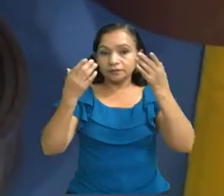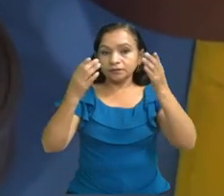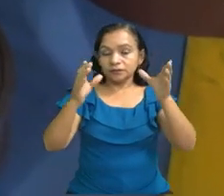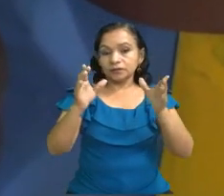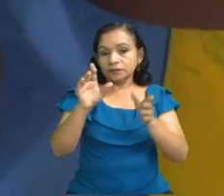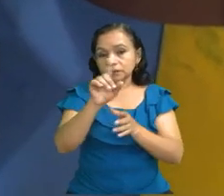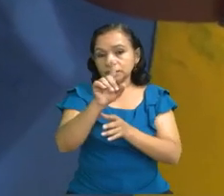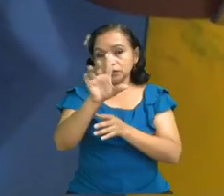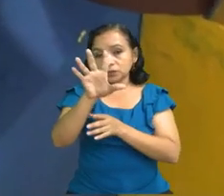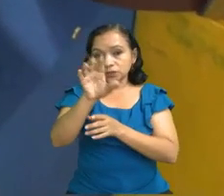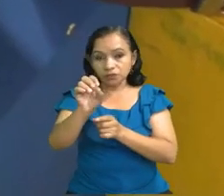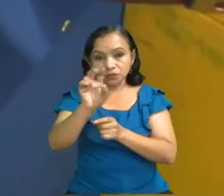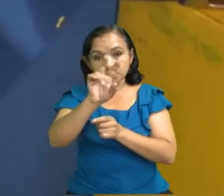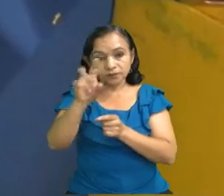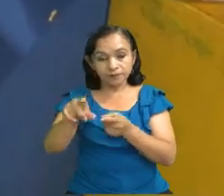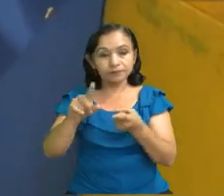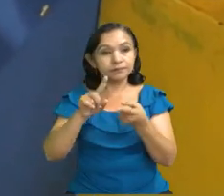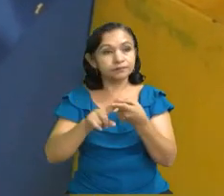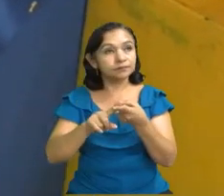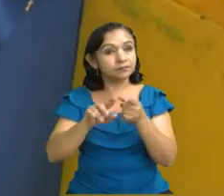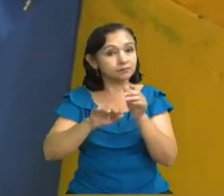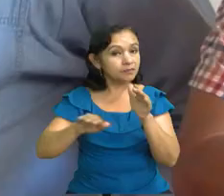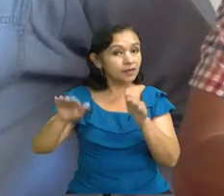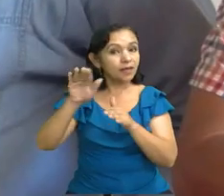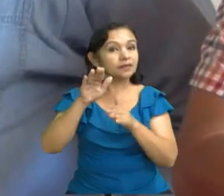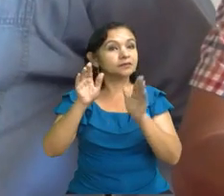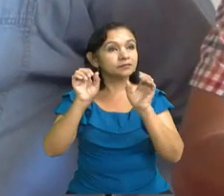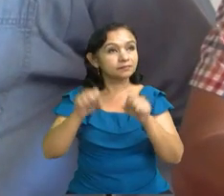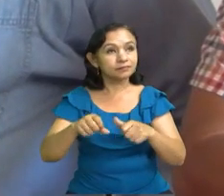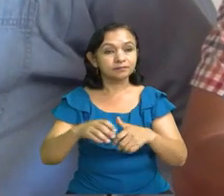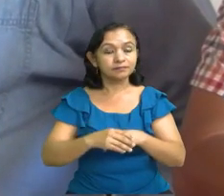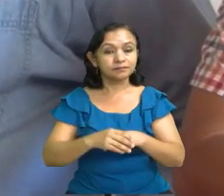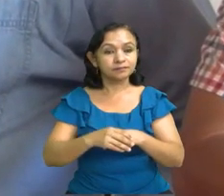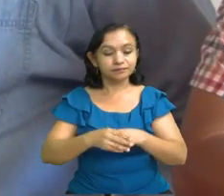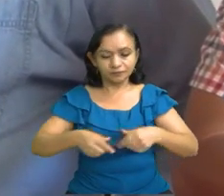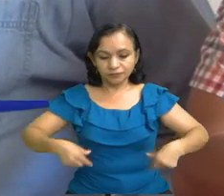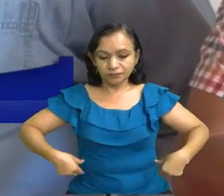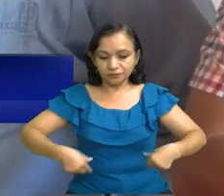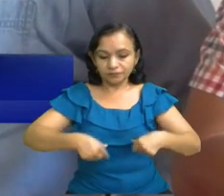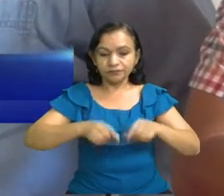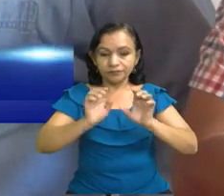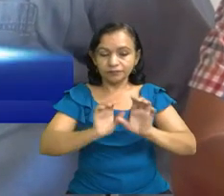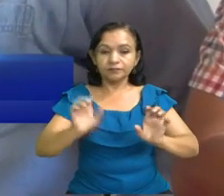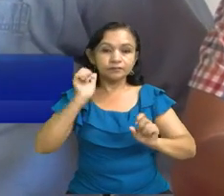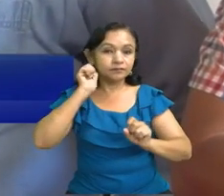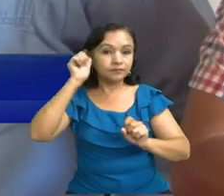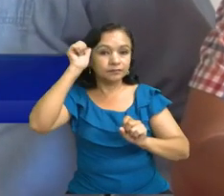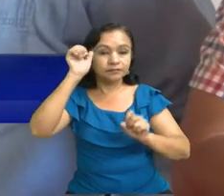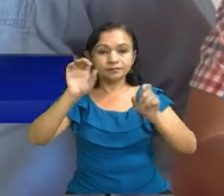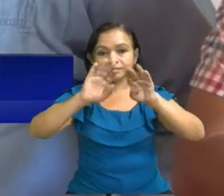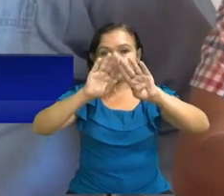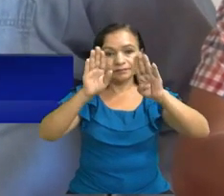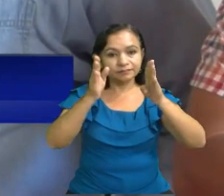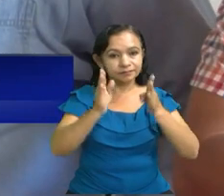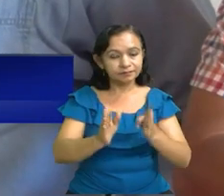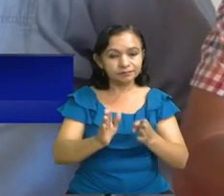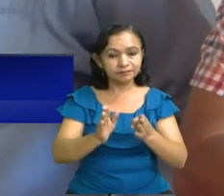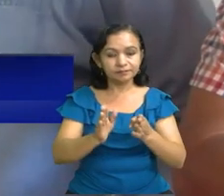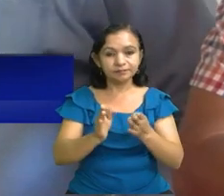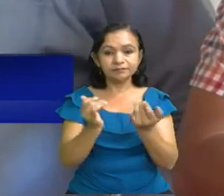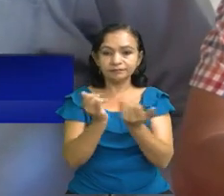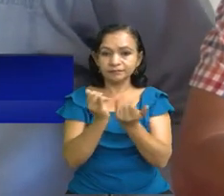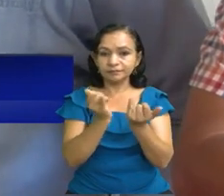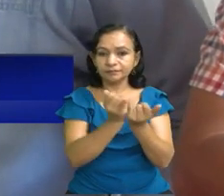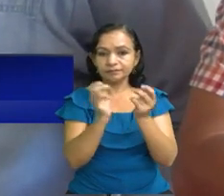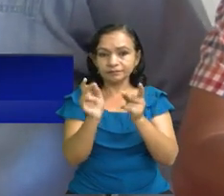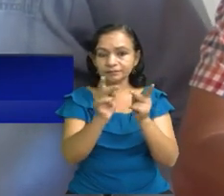cuestan 150 córdobas o más. Le ofrecemos fajas para niños, para adultos, para damas, para firulay y para